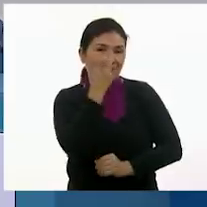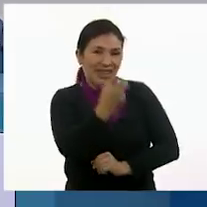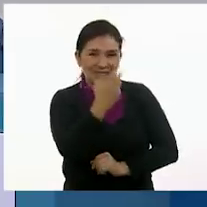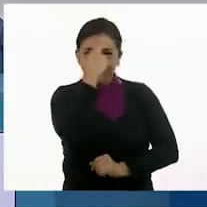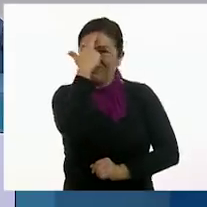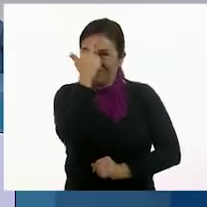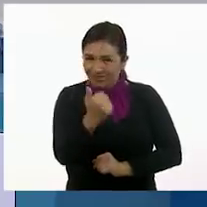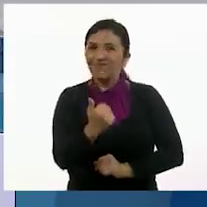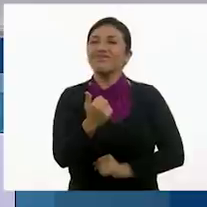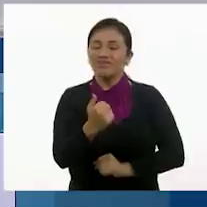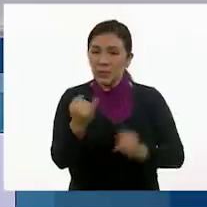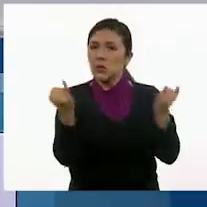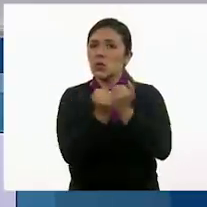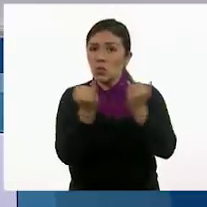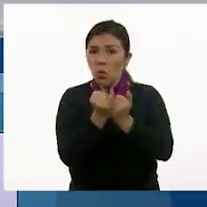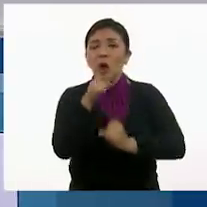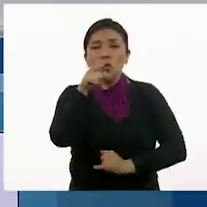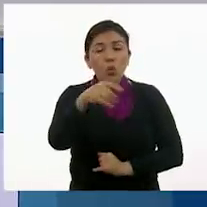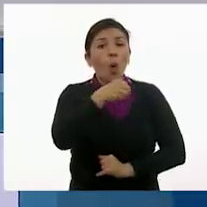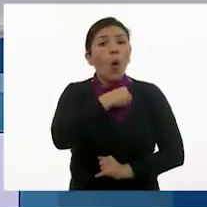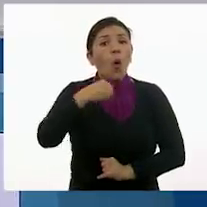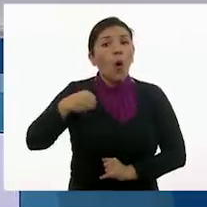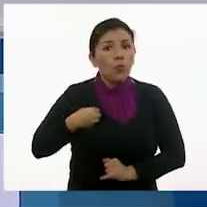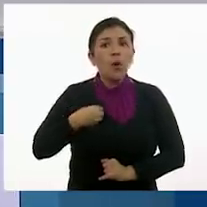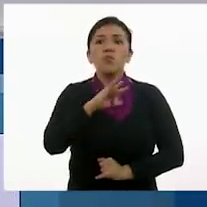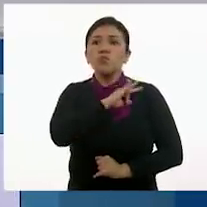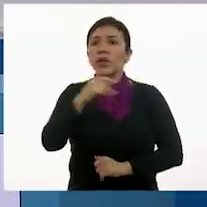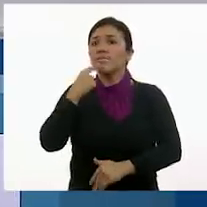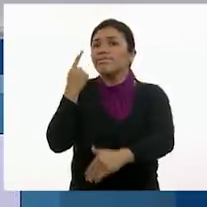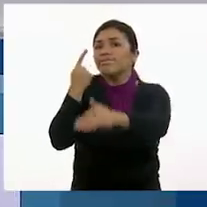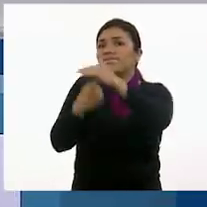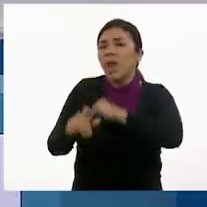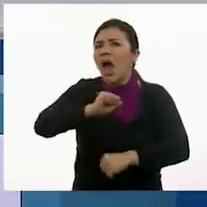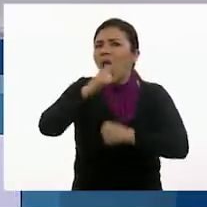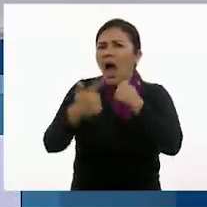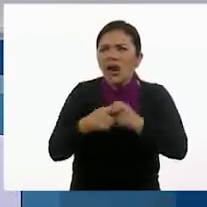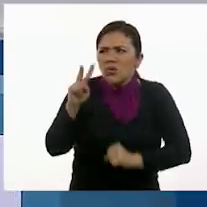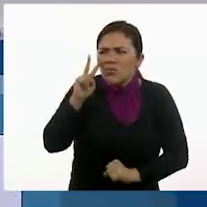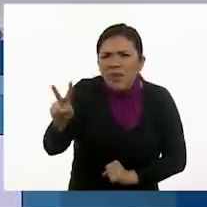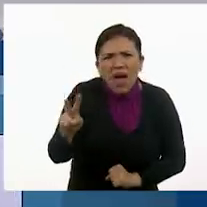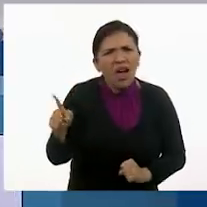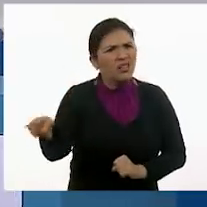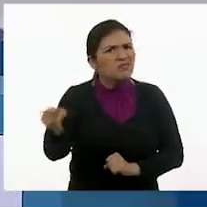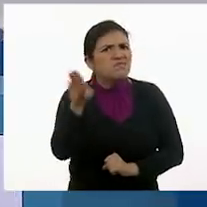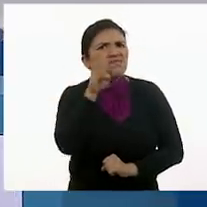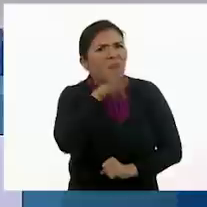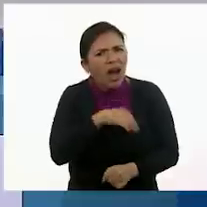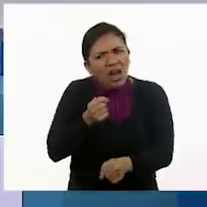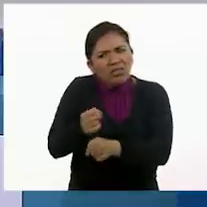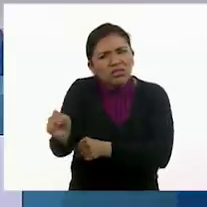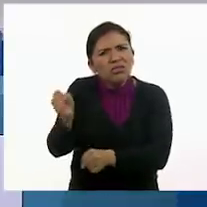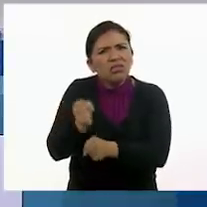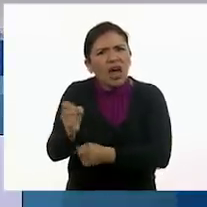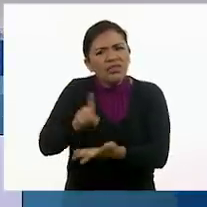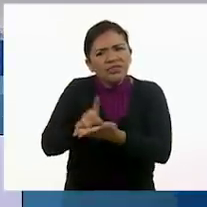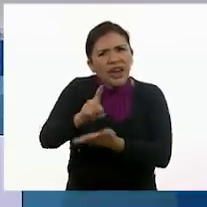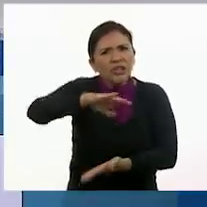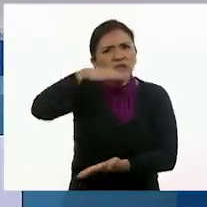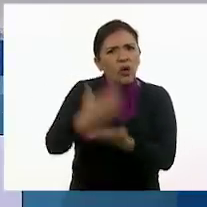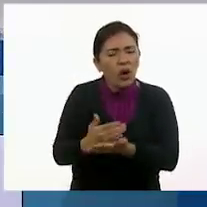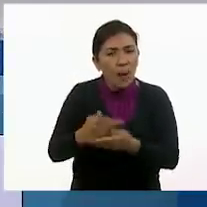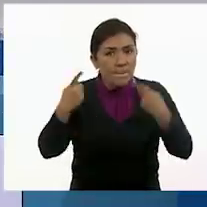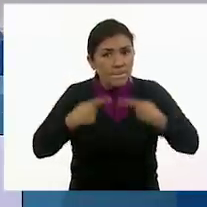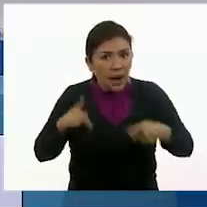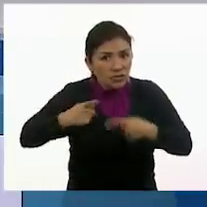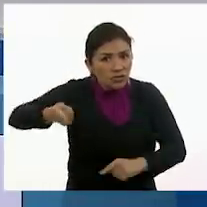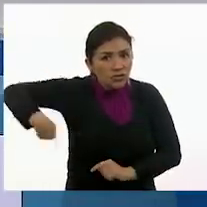razón. Y nosotros también tenemos la obligación de denunciar cualquier caso que consideremos que vulneran los derechos de las